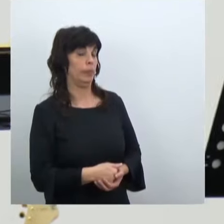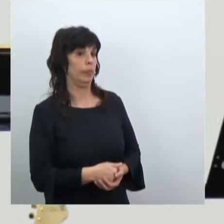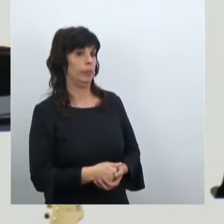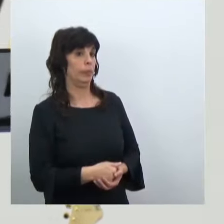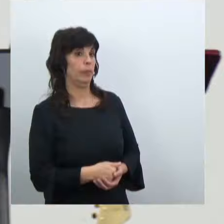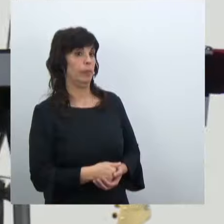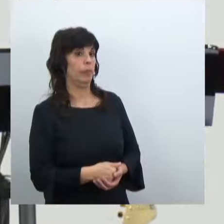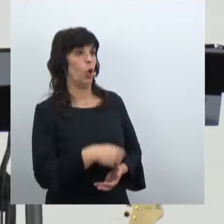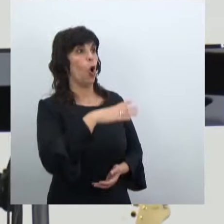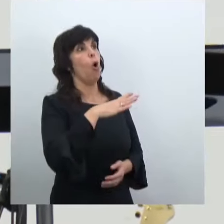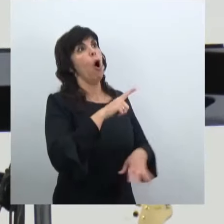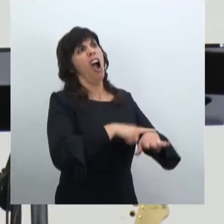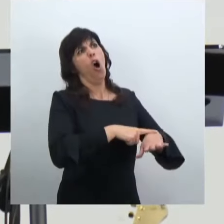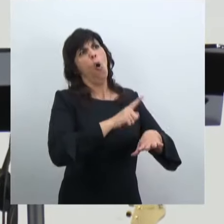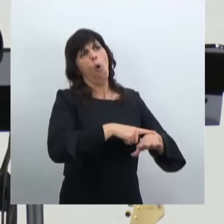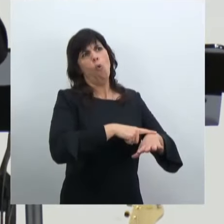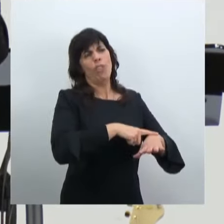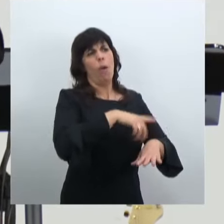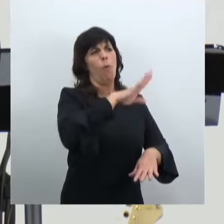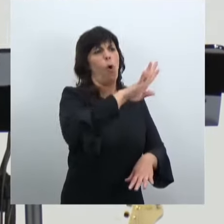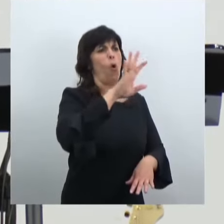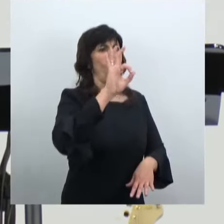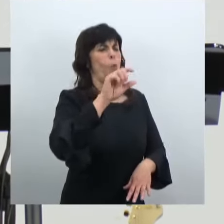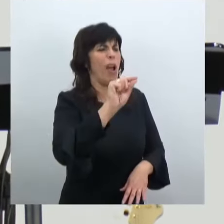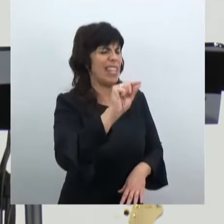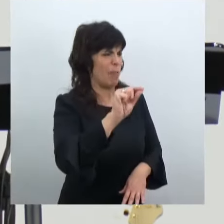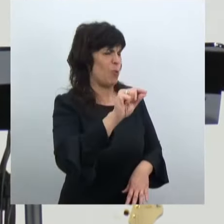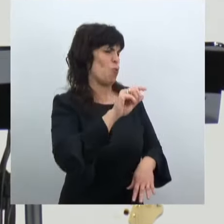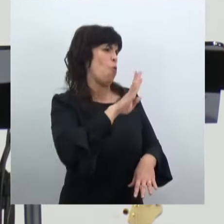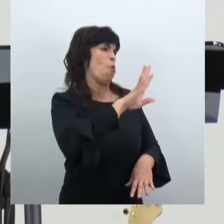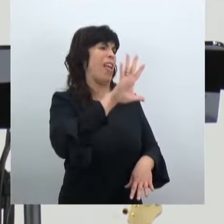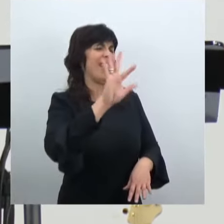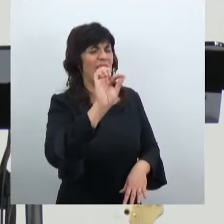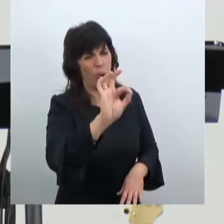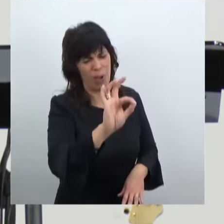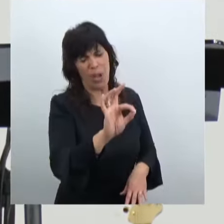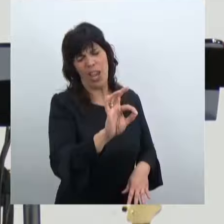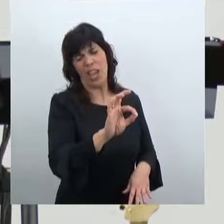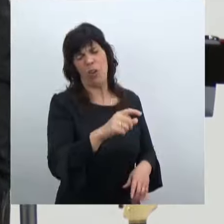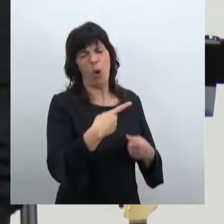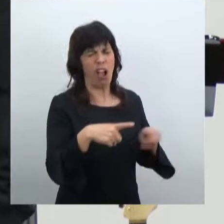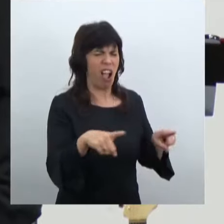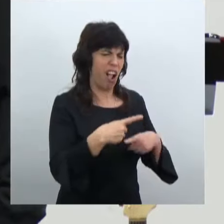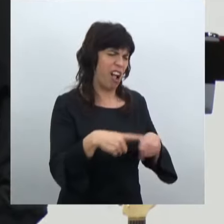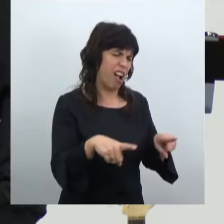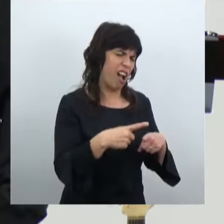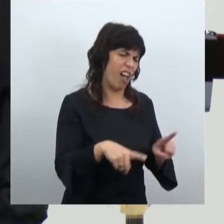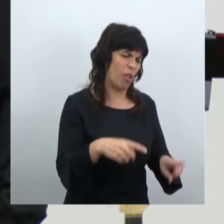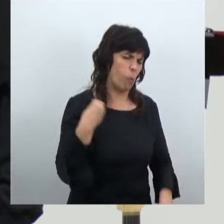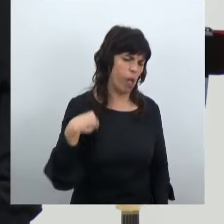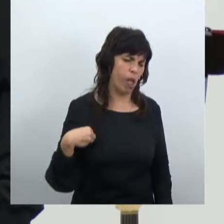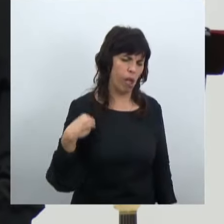40 o 45 minutos, siempre la misma canción. ¿Quién de vosotros ha oído una canción tantas